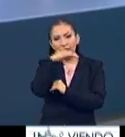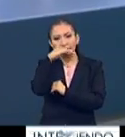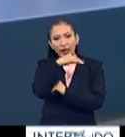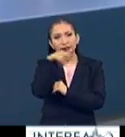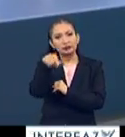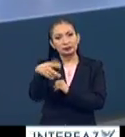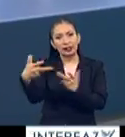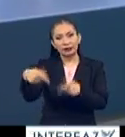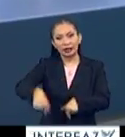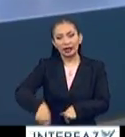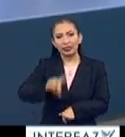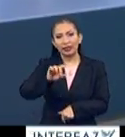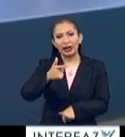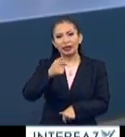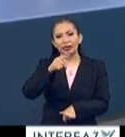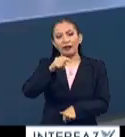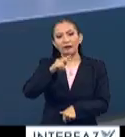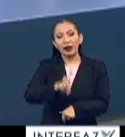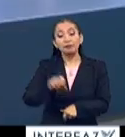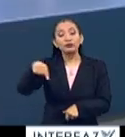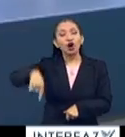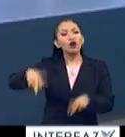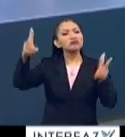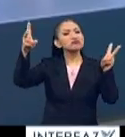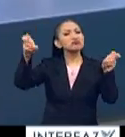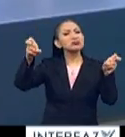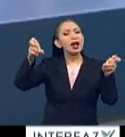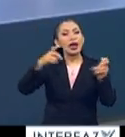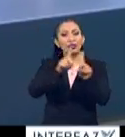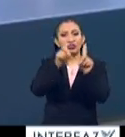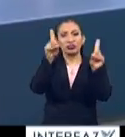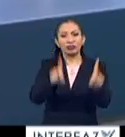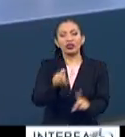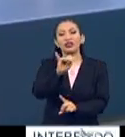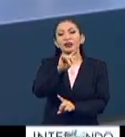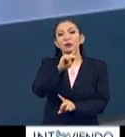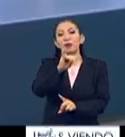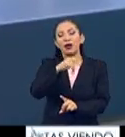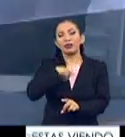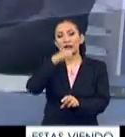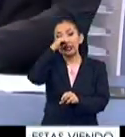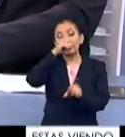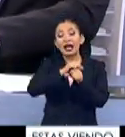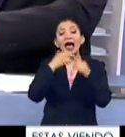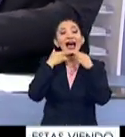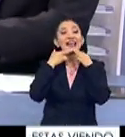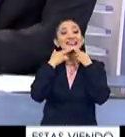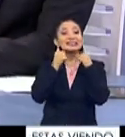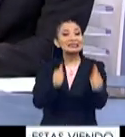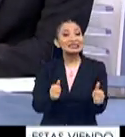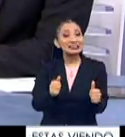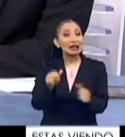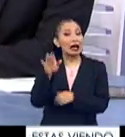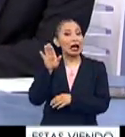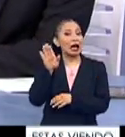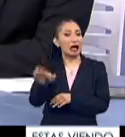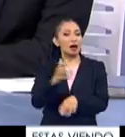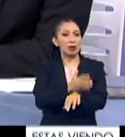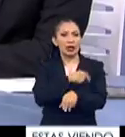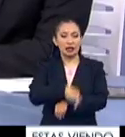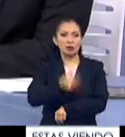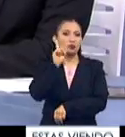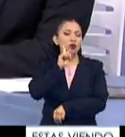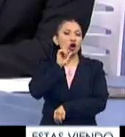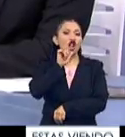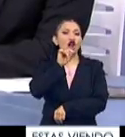precisamente se producen aquí en Televisión Educativa. Hoy hablaremos de un diplomado de la Secretaría de Hacienda y Crédito Público. Nos acompaña en el